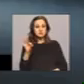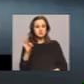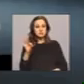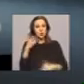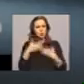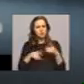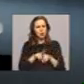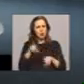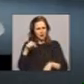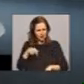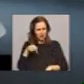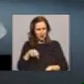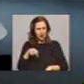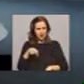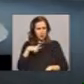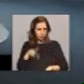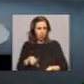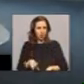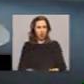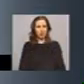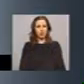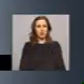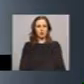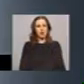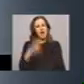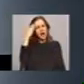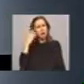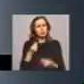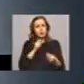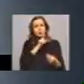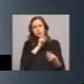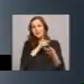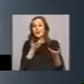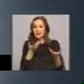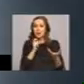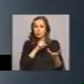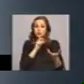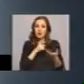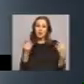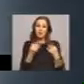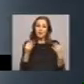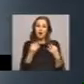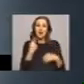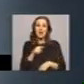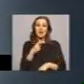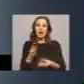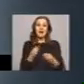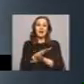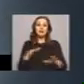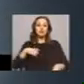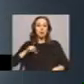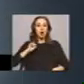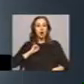que se ha pasado lo mismo aquí en Portugal? Yo creo que hay muchas posibilidades de que hubiera niños españoles que